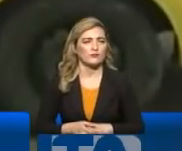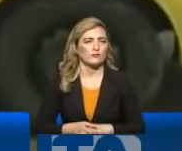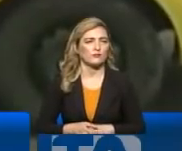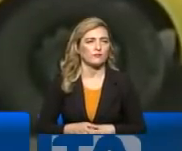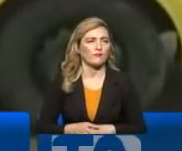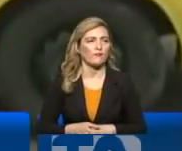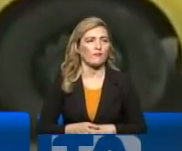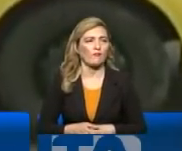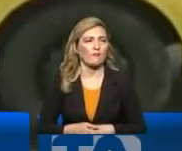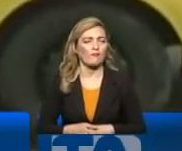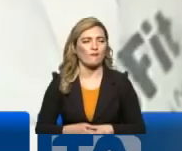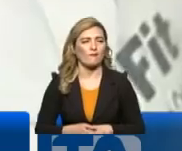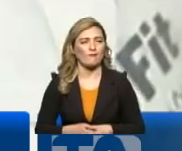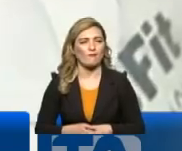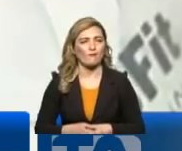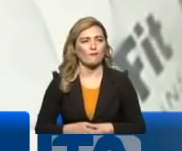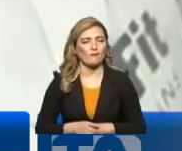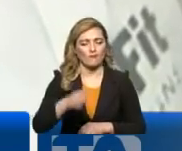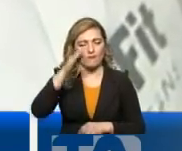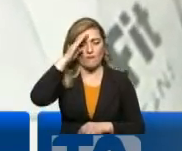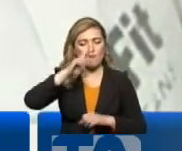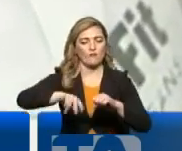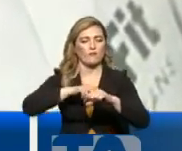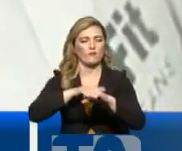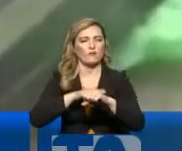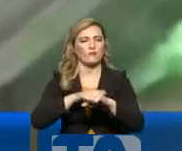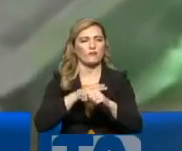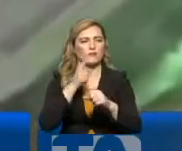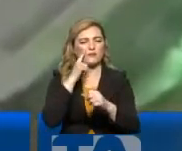este caso, en cambio, la Policía Nacional encontró en poder de los